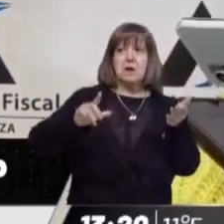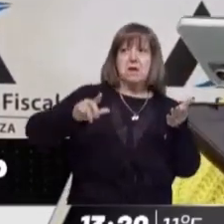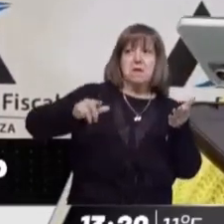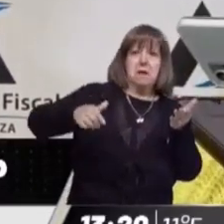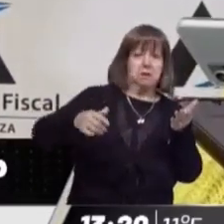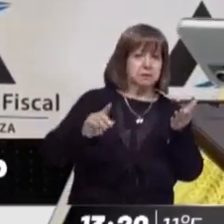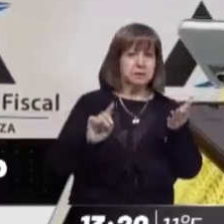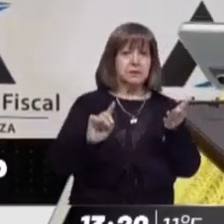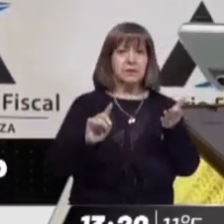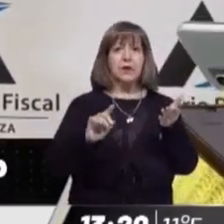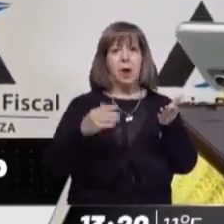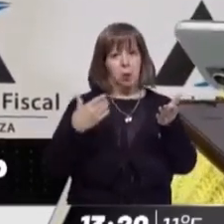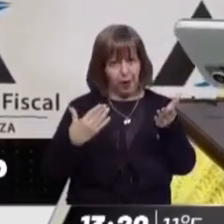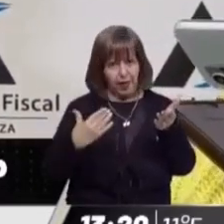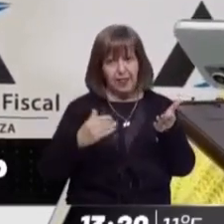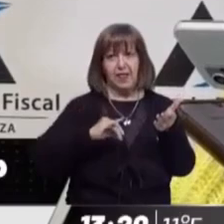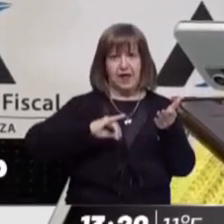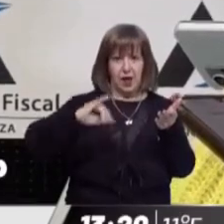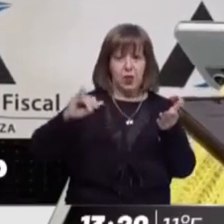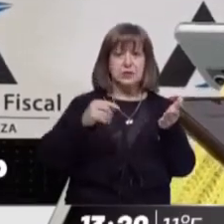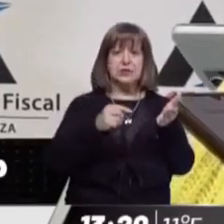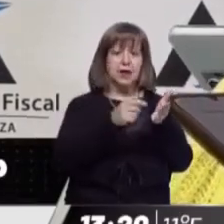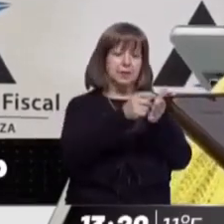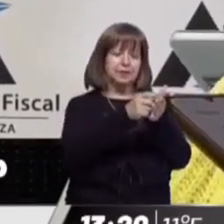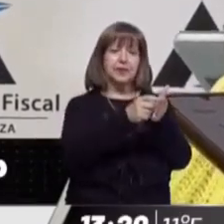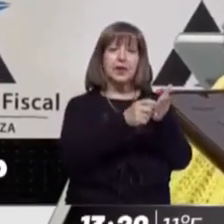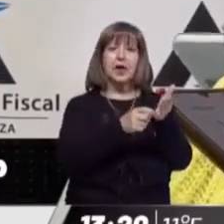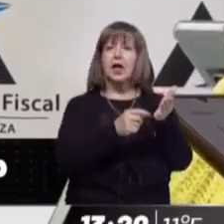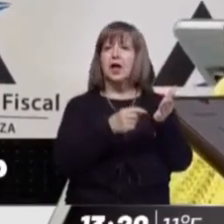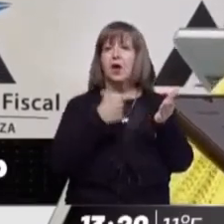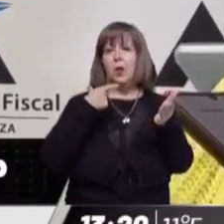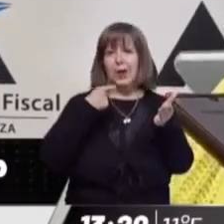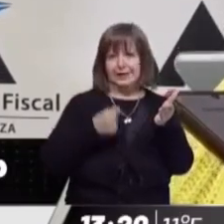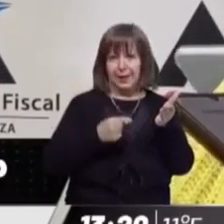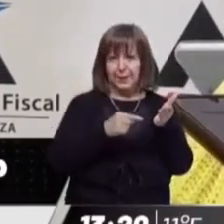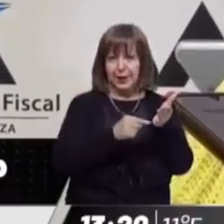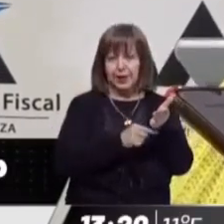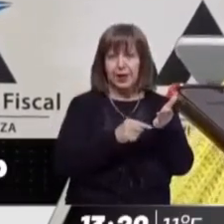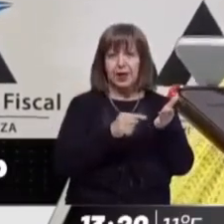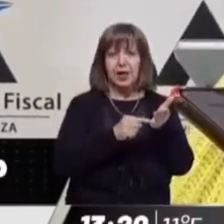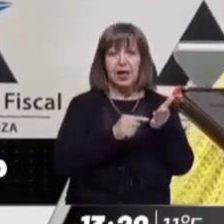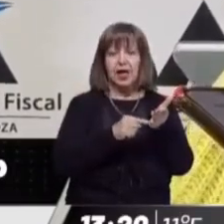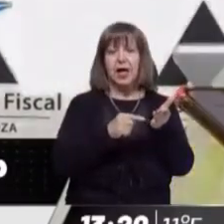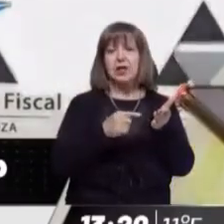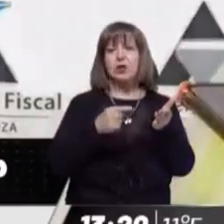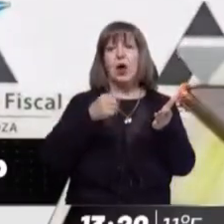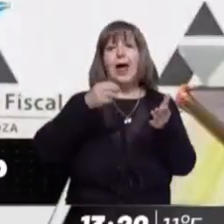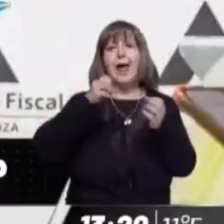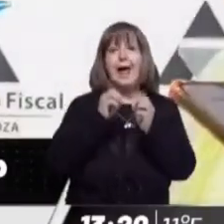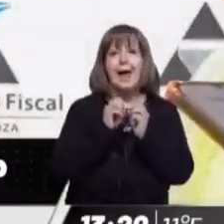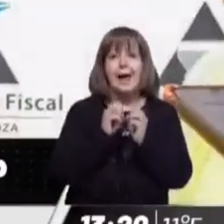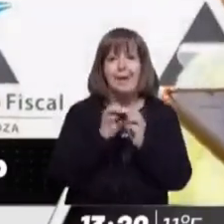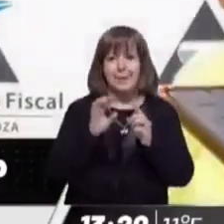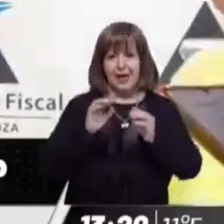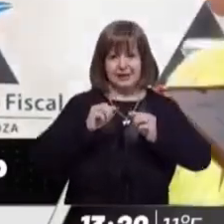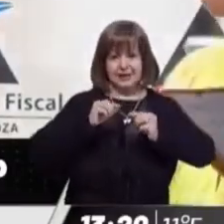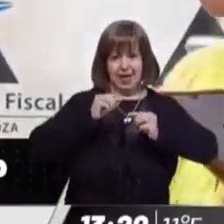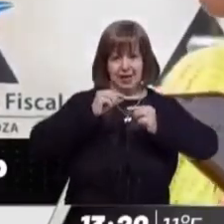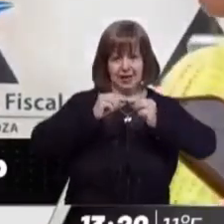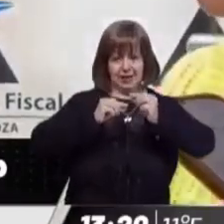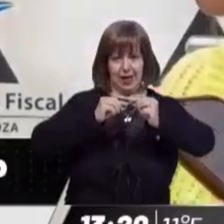Pueden formular denuncias. Esto es un, digamos que no es la culminación, pero es producto